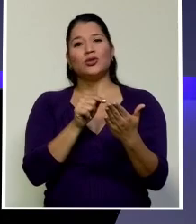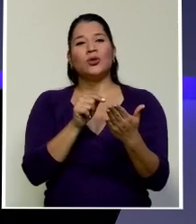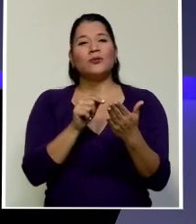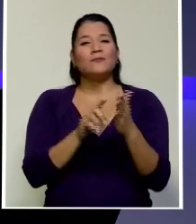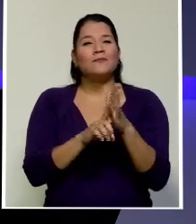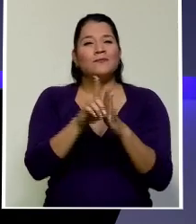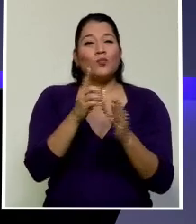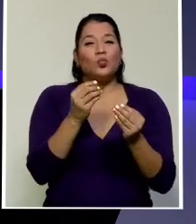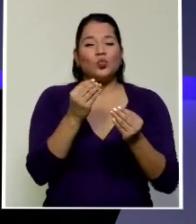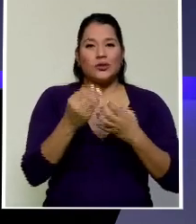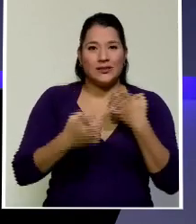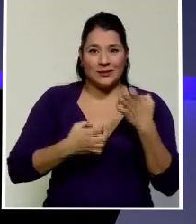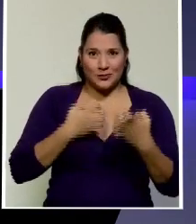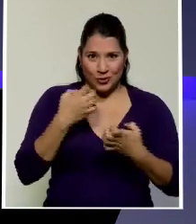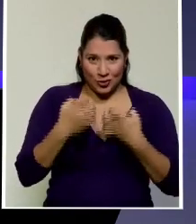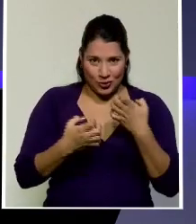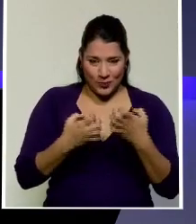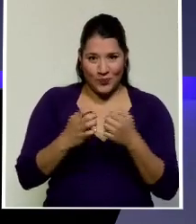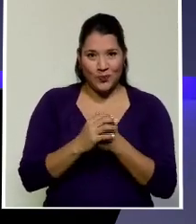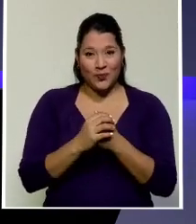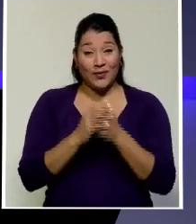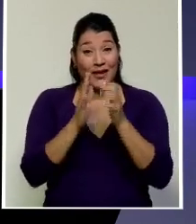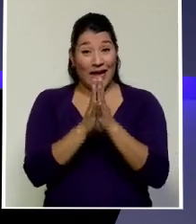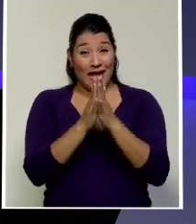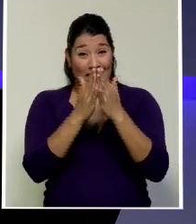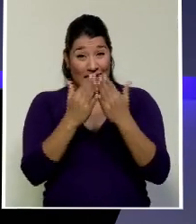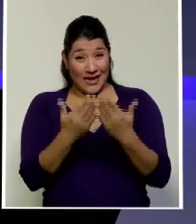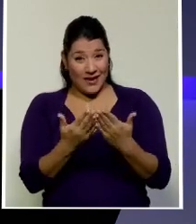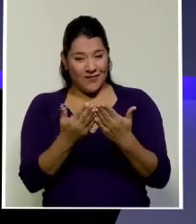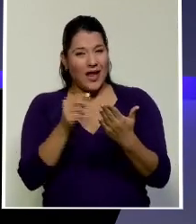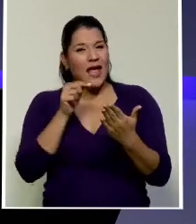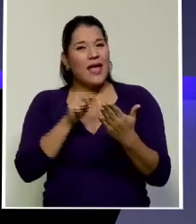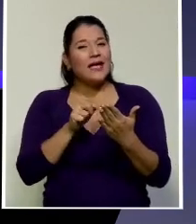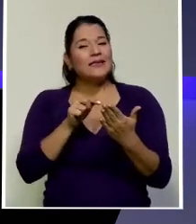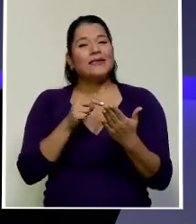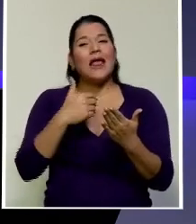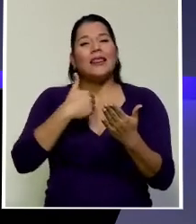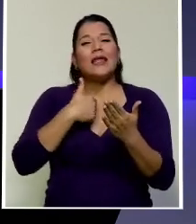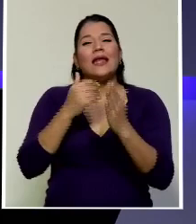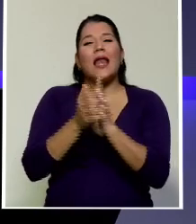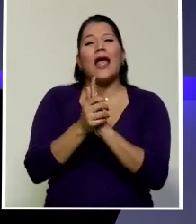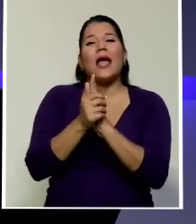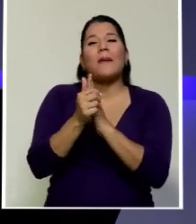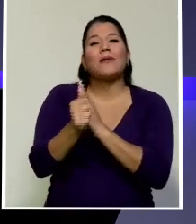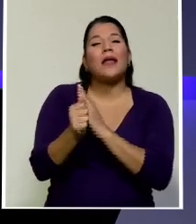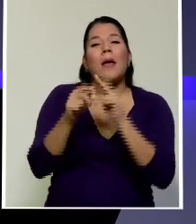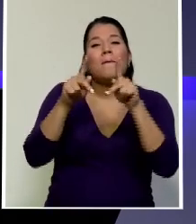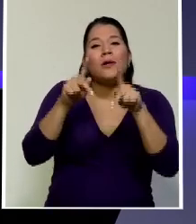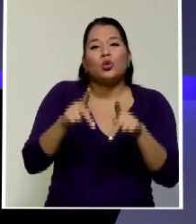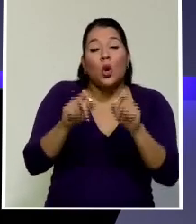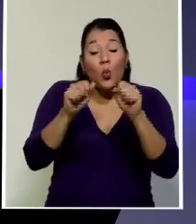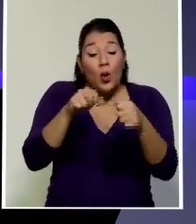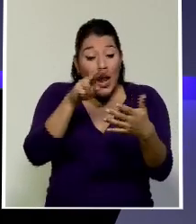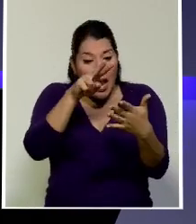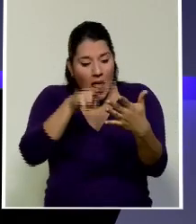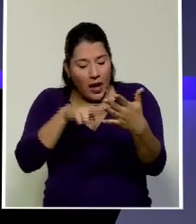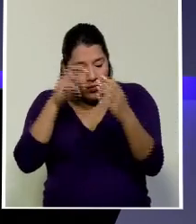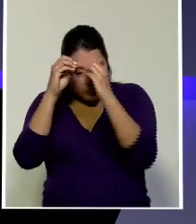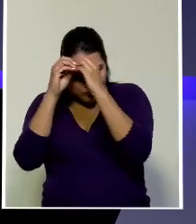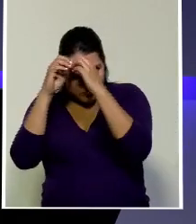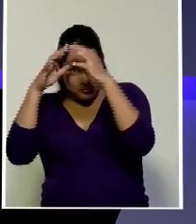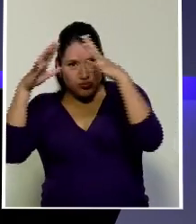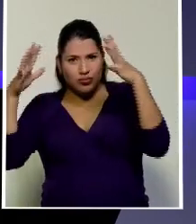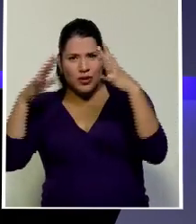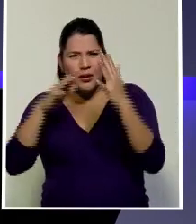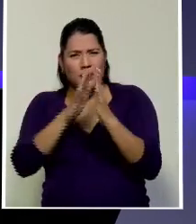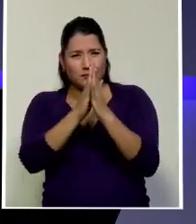emoción. La literatura es una nave capaz de transportar a la gente. Leer nos lleva